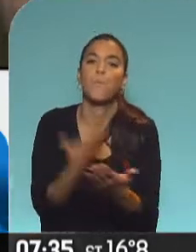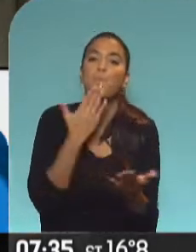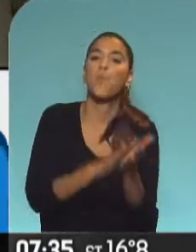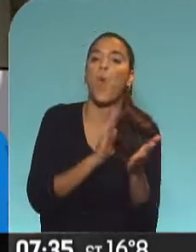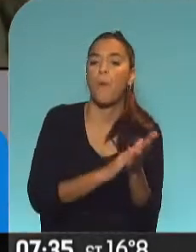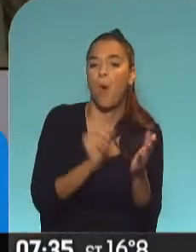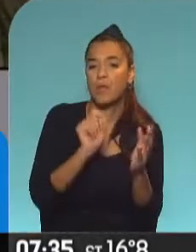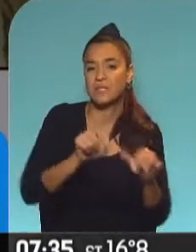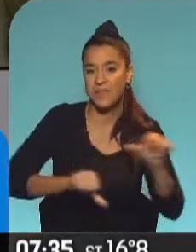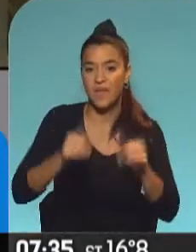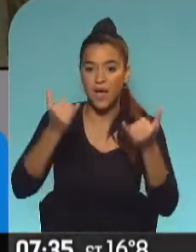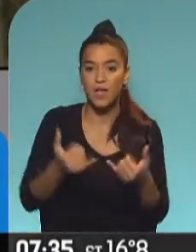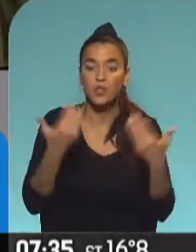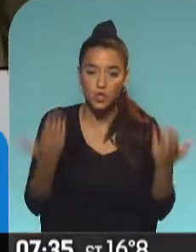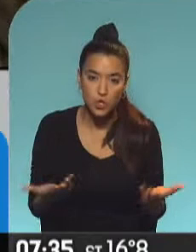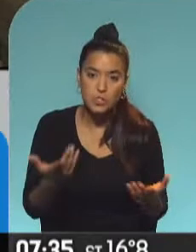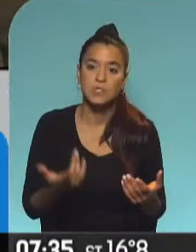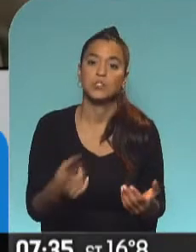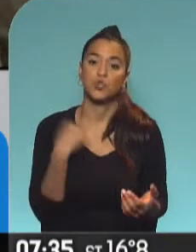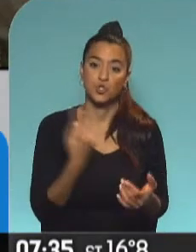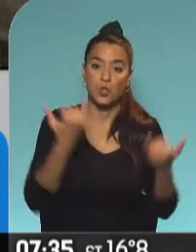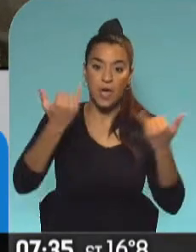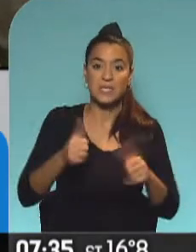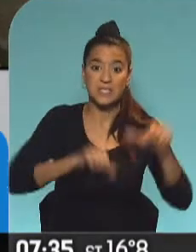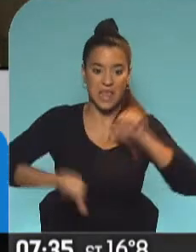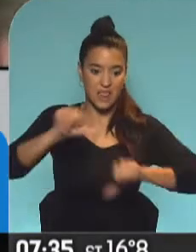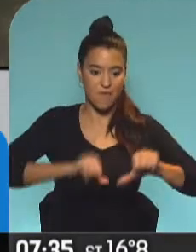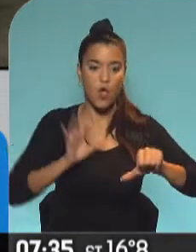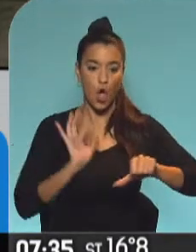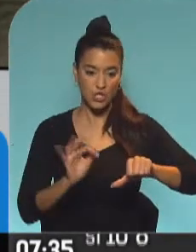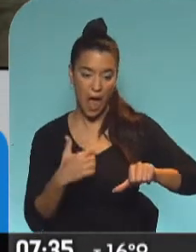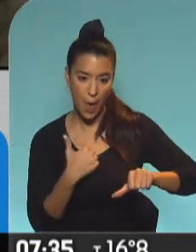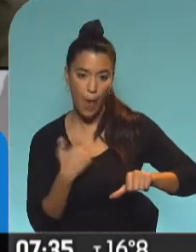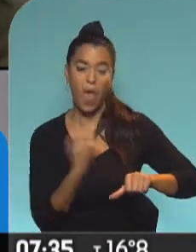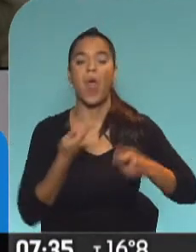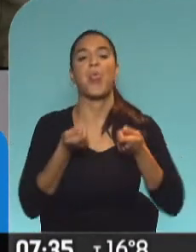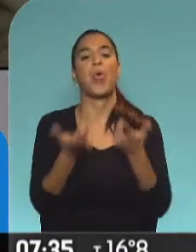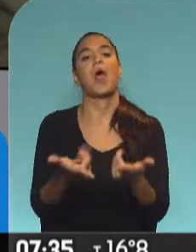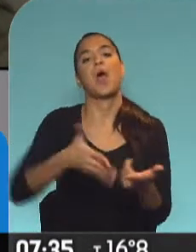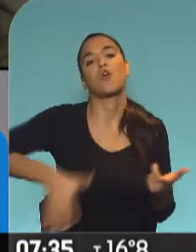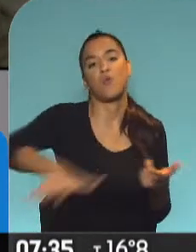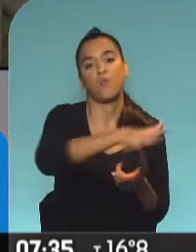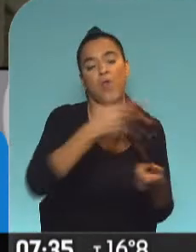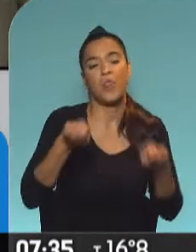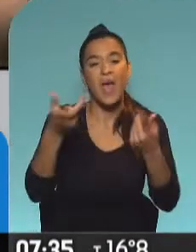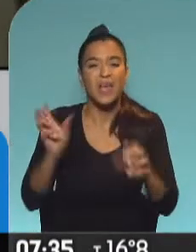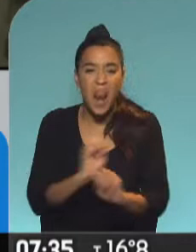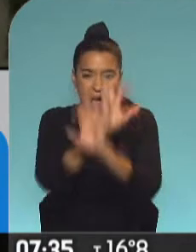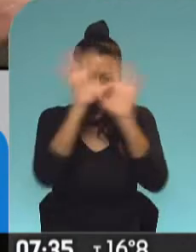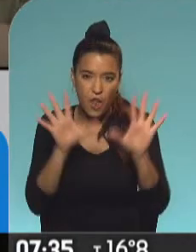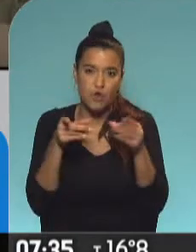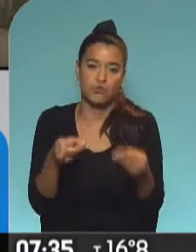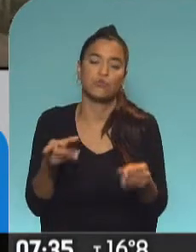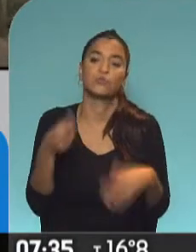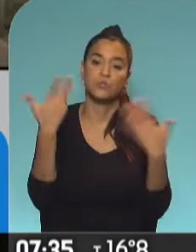Y entonces extender ese privilegio que tenemos por ser científicos a la comunidad, ¿no? Tratar de llevar una respuesta clara y concreta. Y bueno, ahí fue